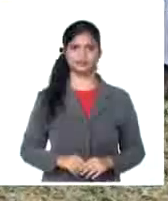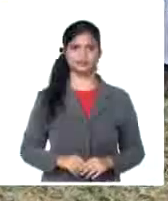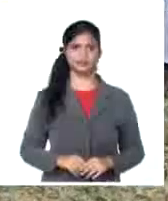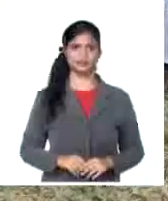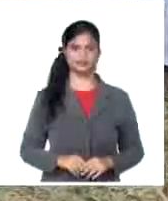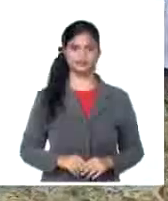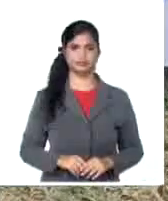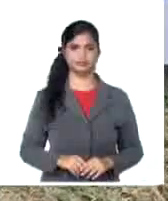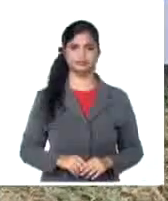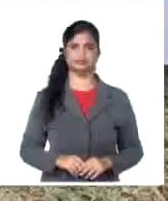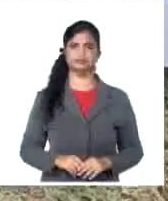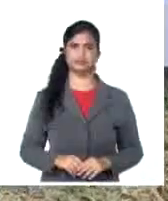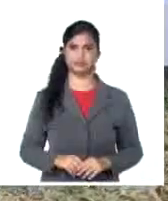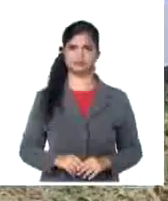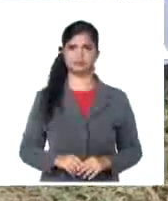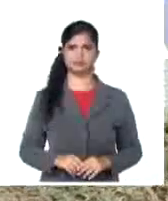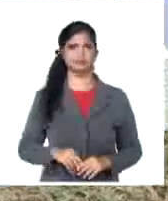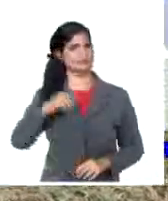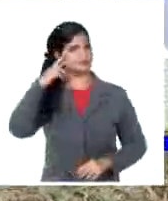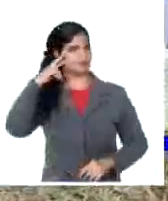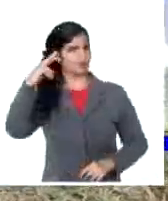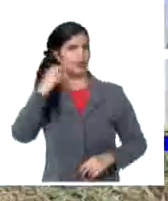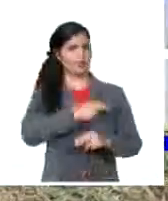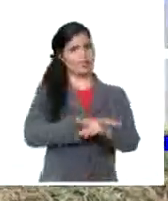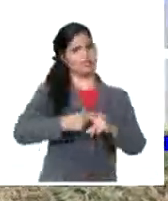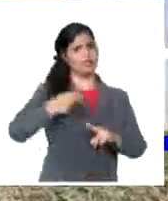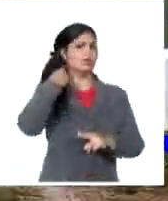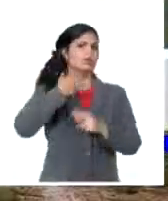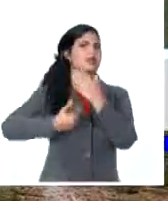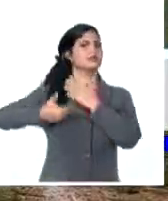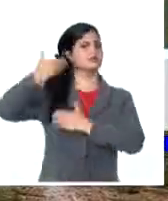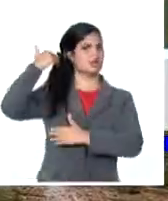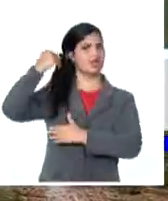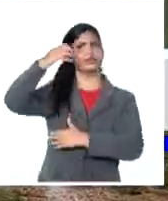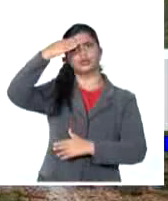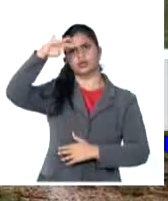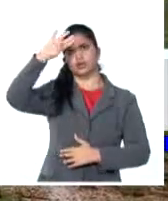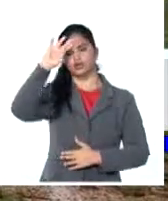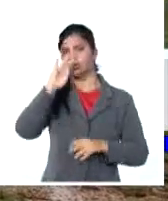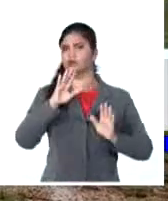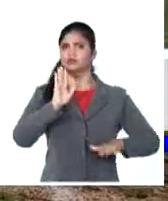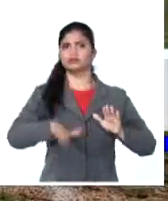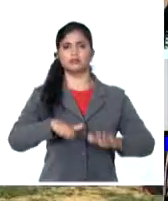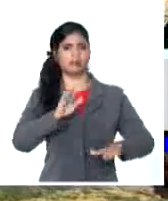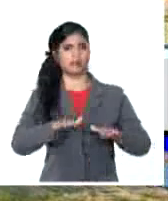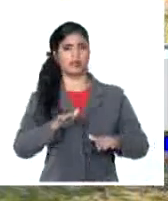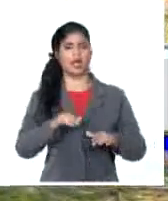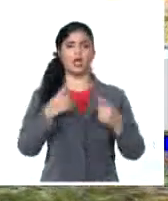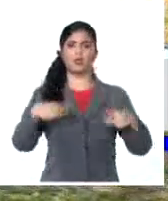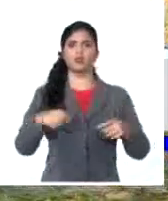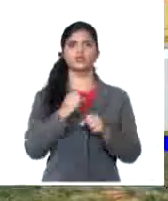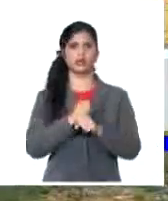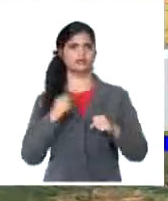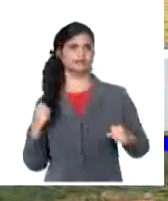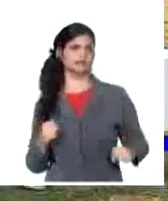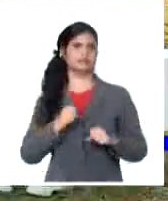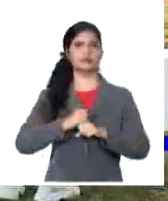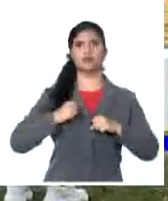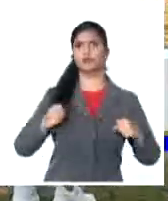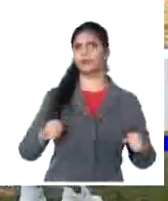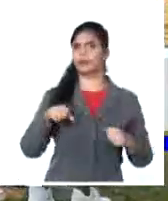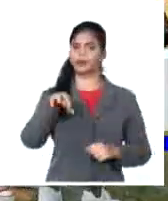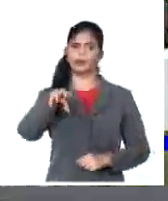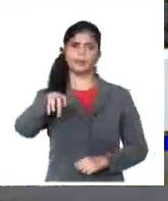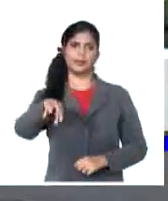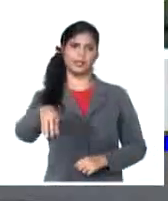Estos son sonidos ancestrales del tambor en Cuba. Así, hoy suenan en San Luis, Pinar del Río. Y a su encuentro fue el